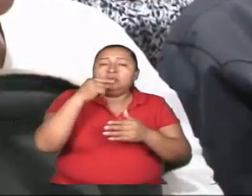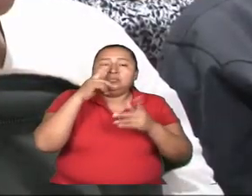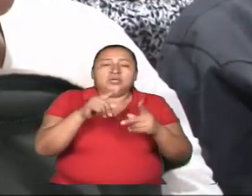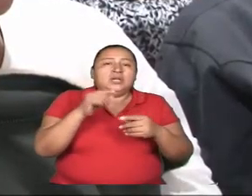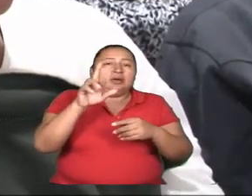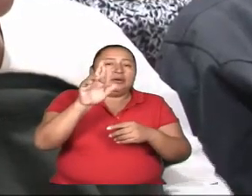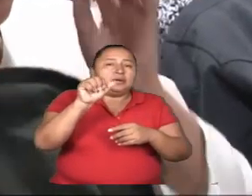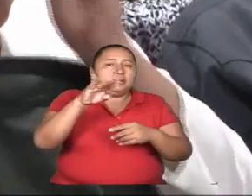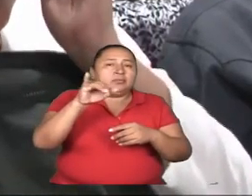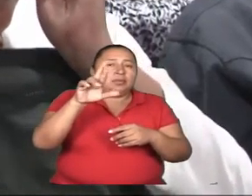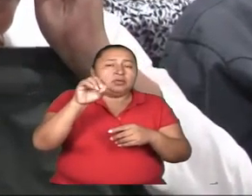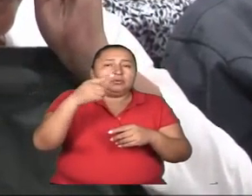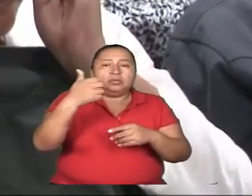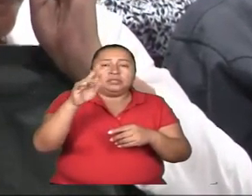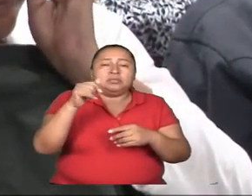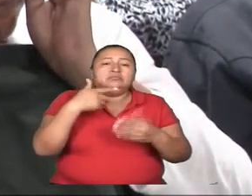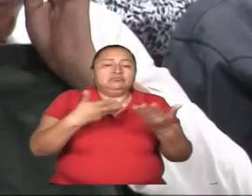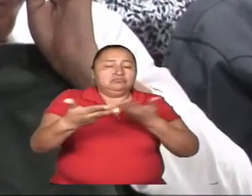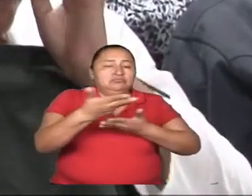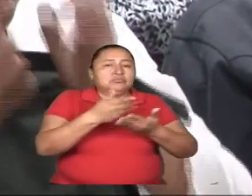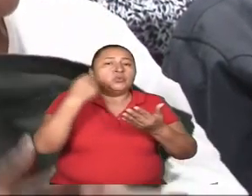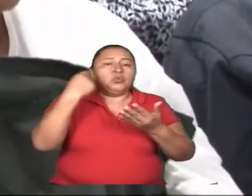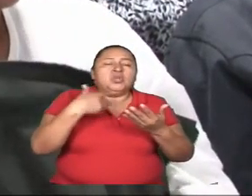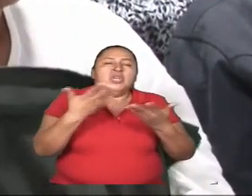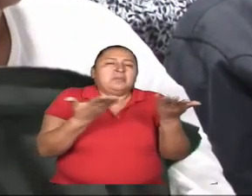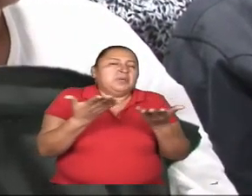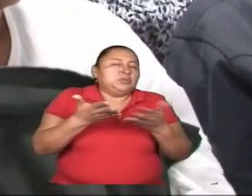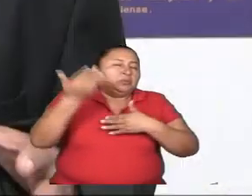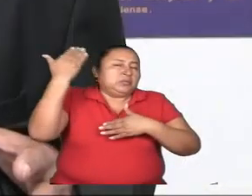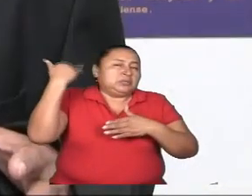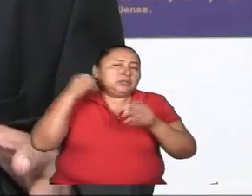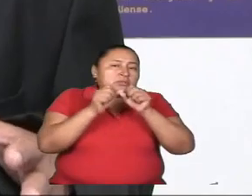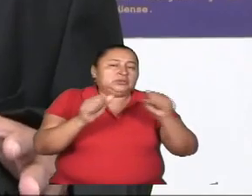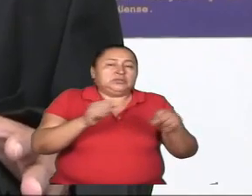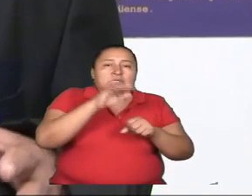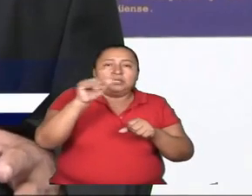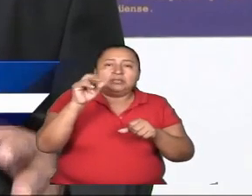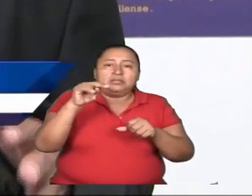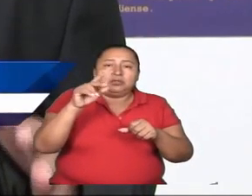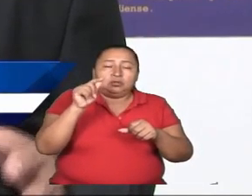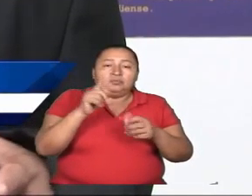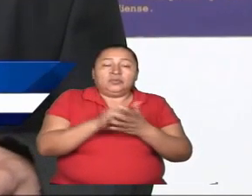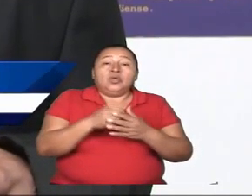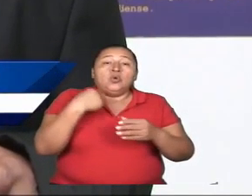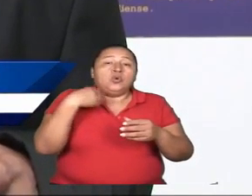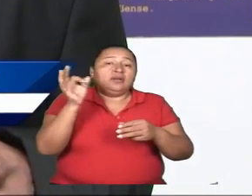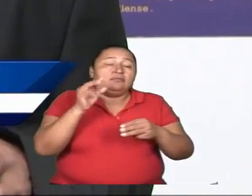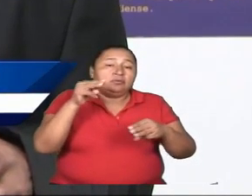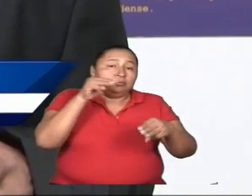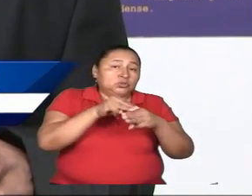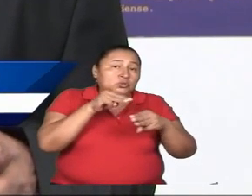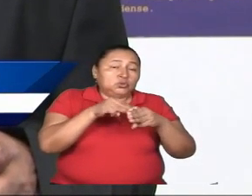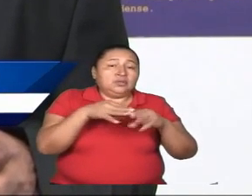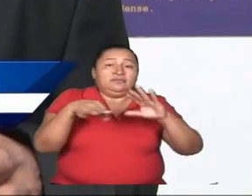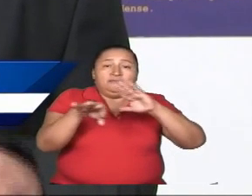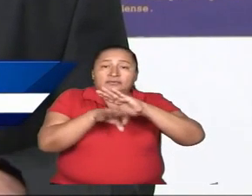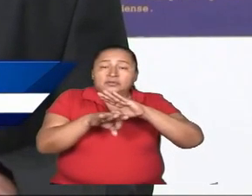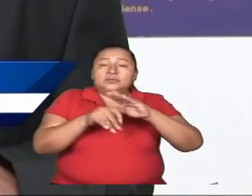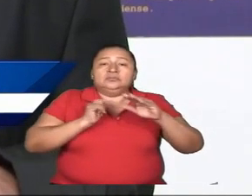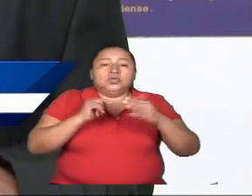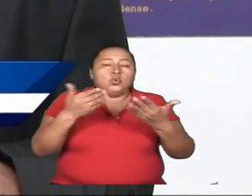quien compartió su análisis e interpretación de esa gesta heroica. Una forma metodológica, filosófica de proporcionar